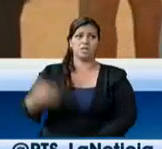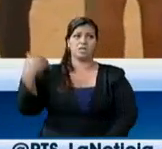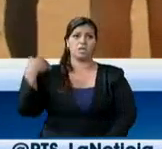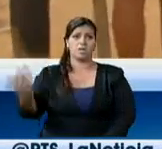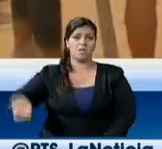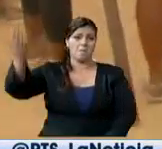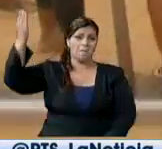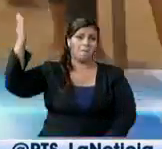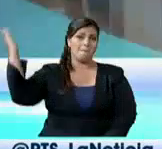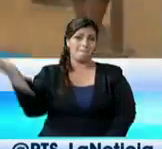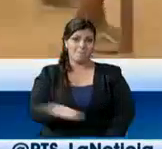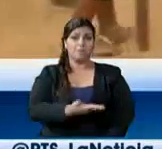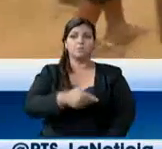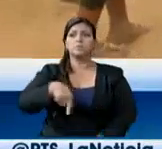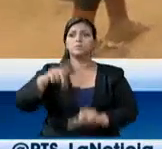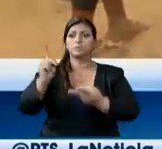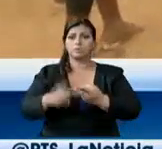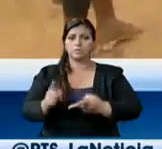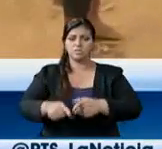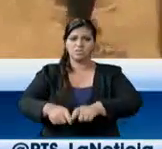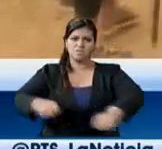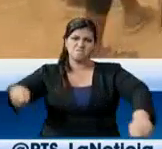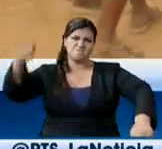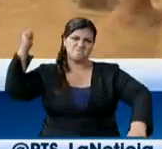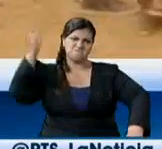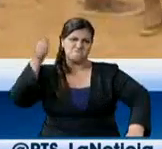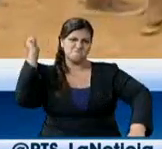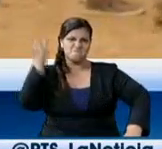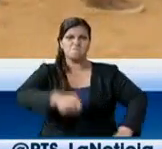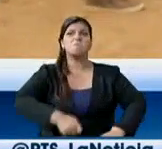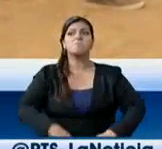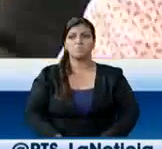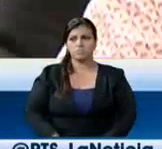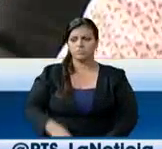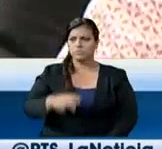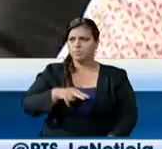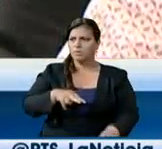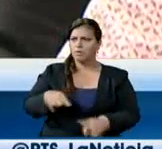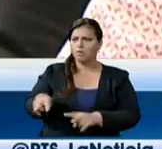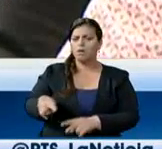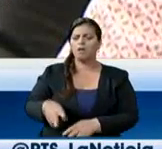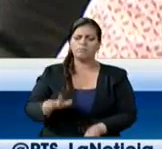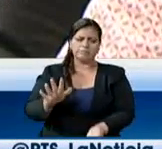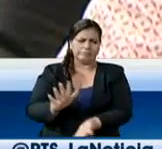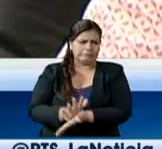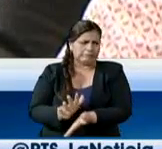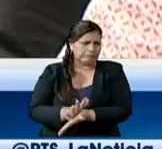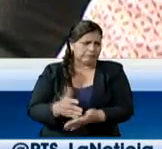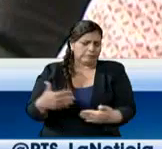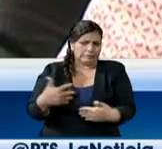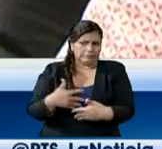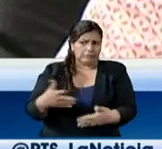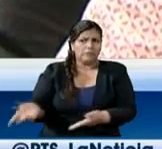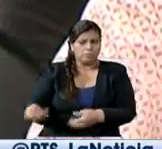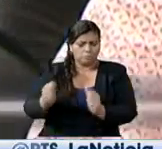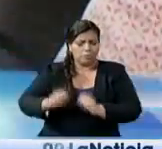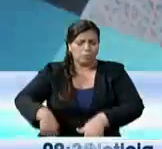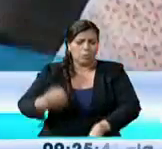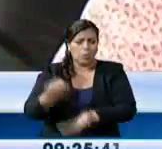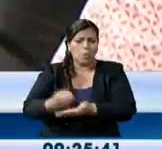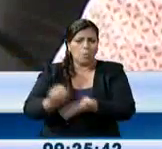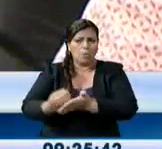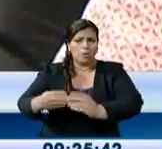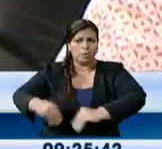machetes y agrediendo al personal municipal. A estas alturas yo no les voy a dar la oportunidad de la compra del terreno porque se tiene